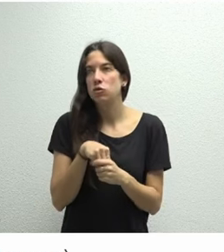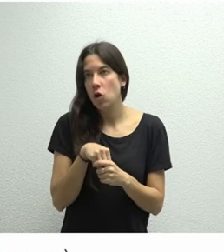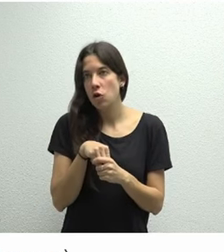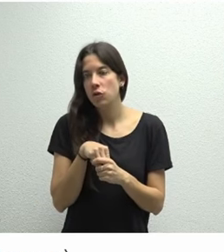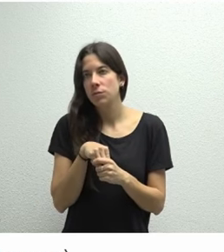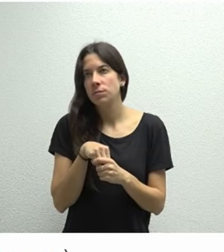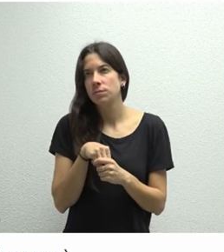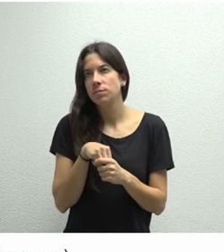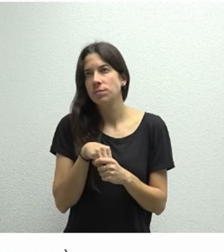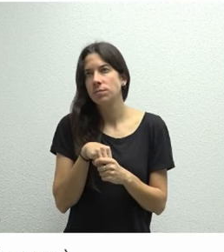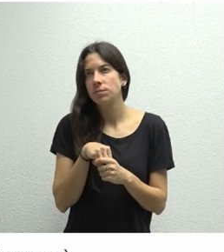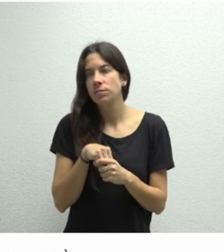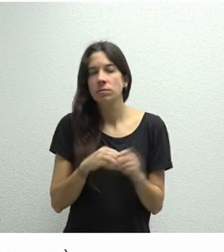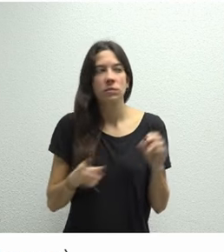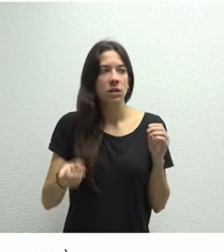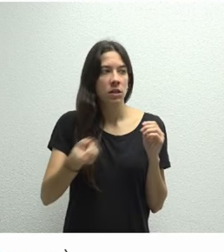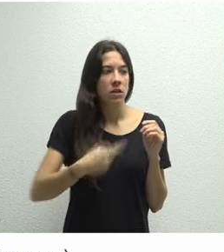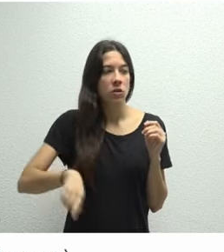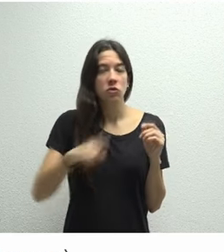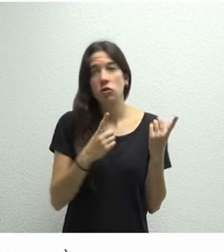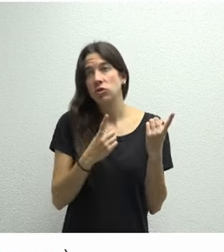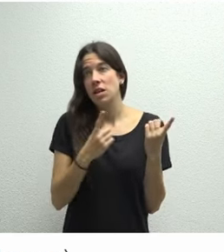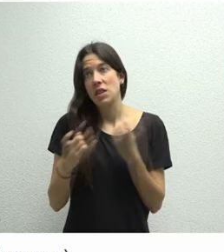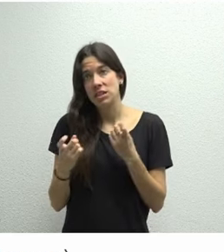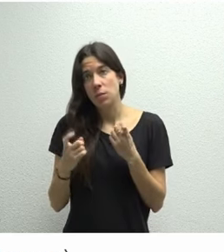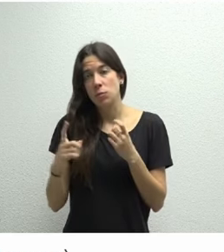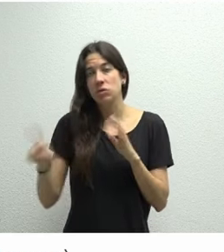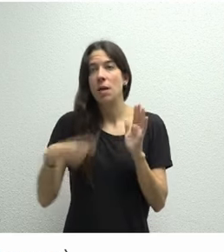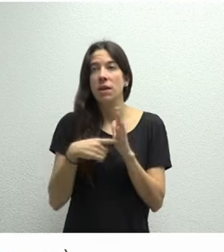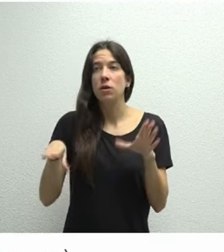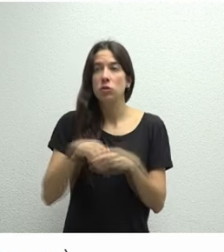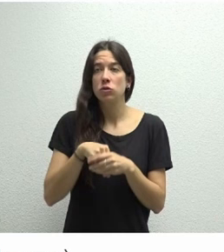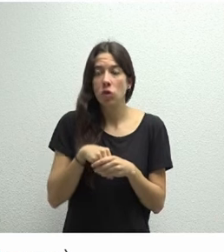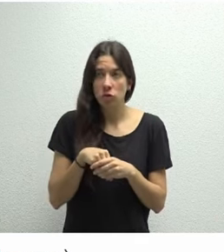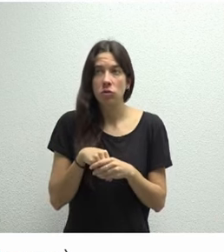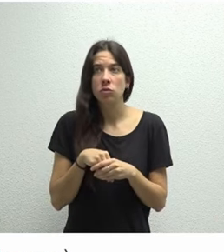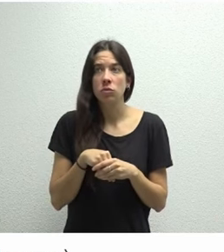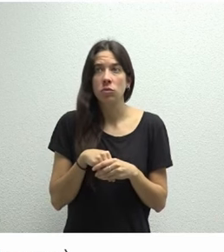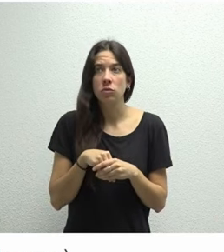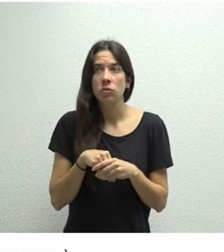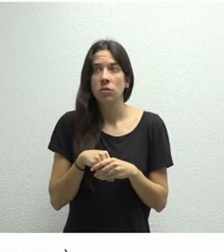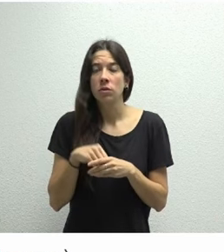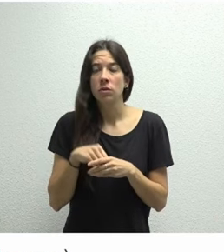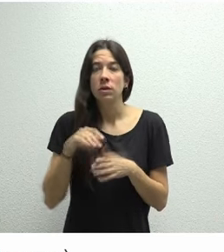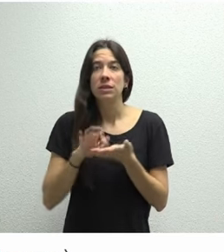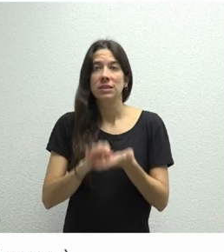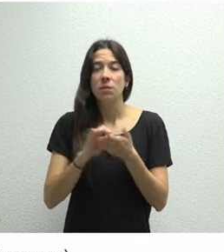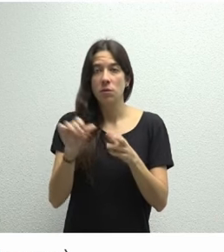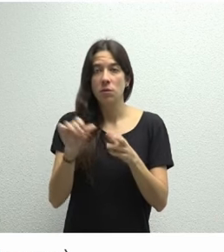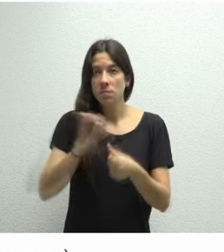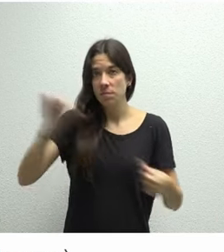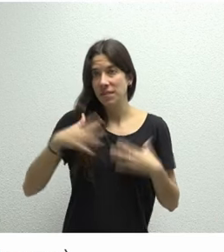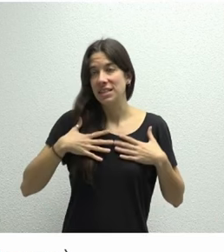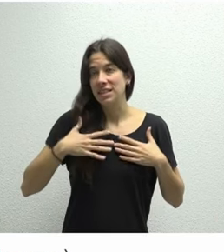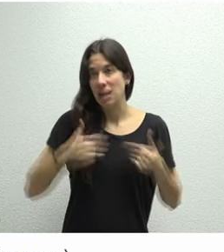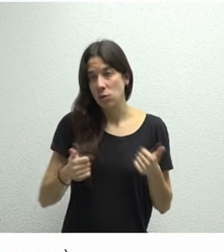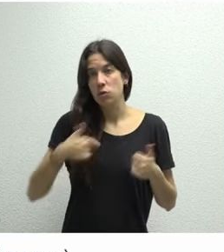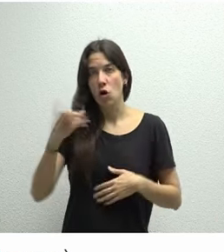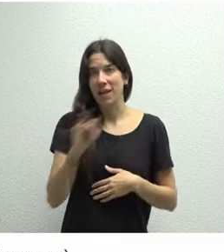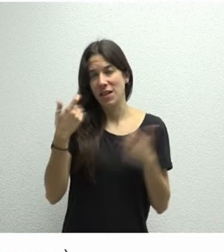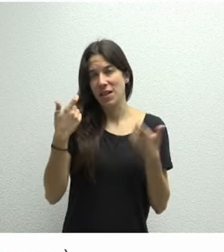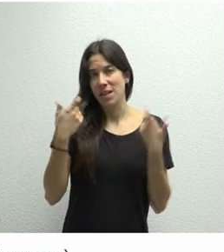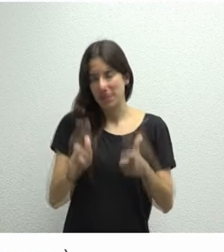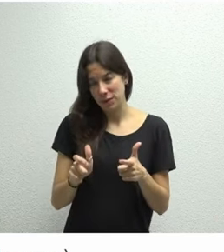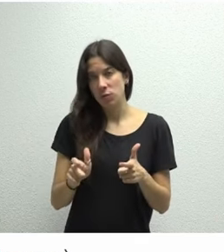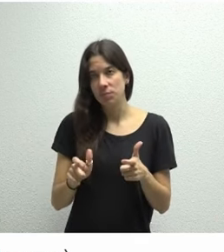eh nosotros necesitamos a plena inclusión en el servicio riojano de salud del que soy el jefe de Departamento